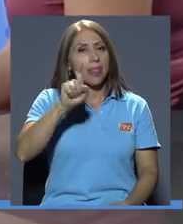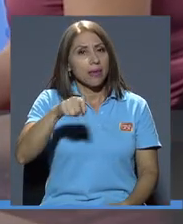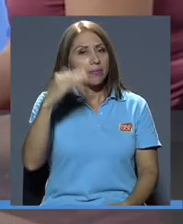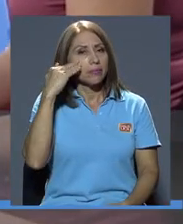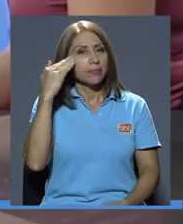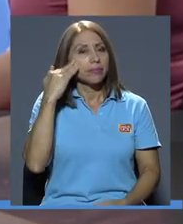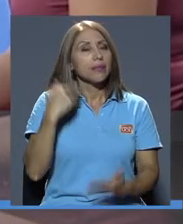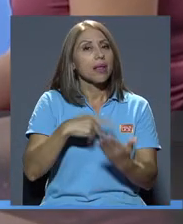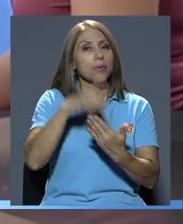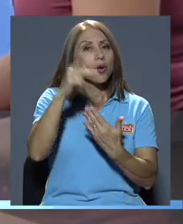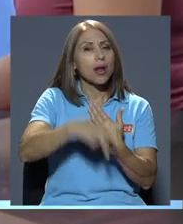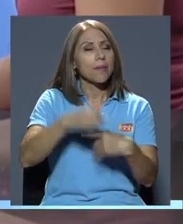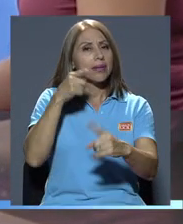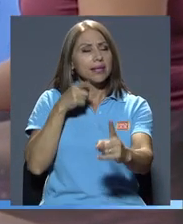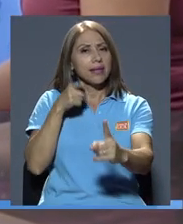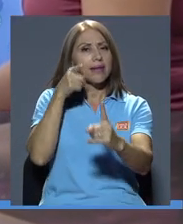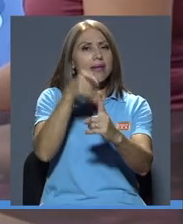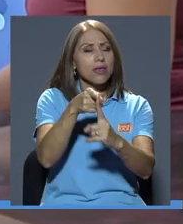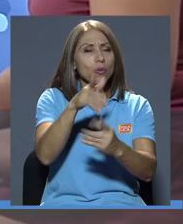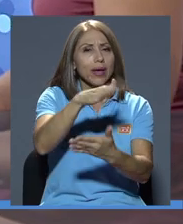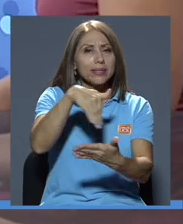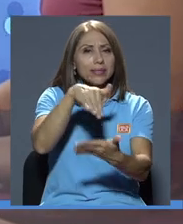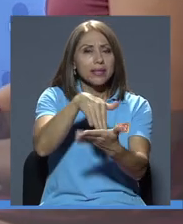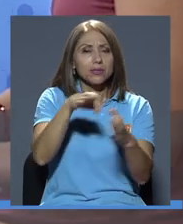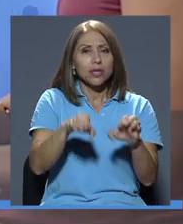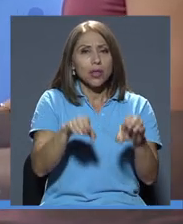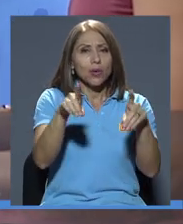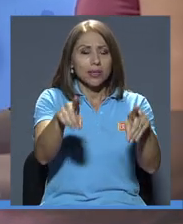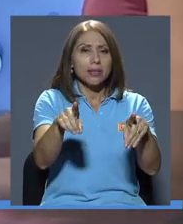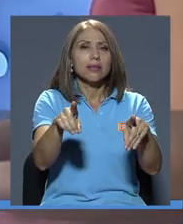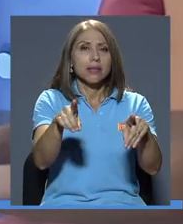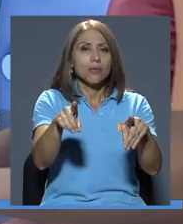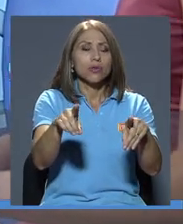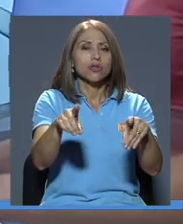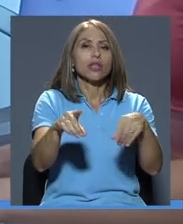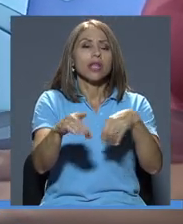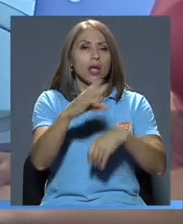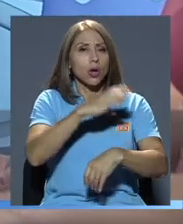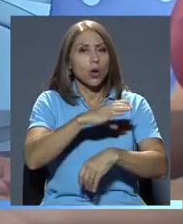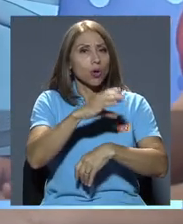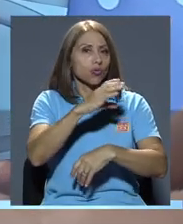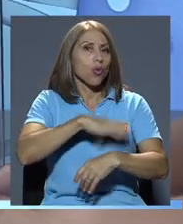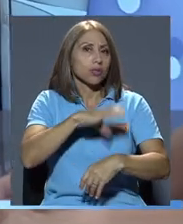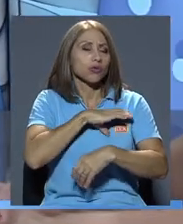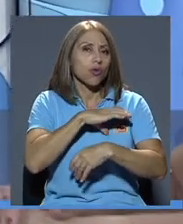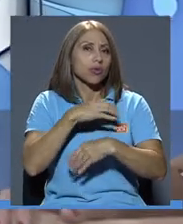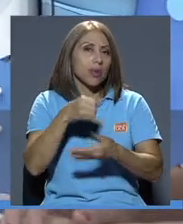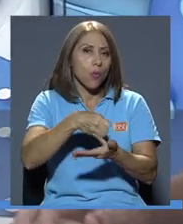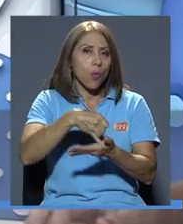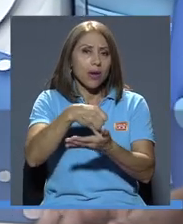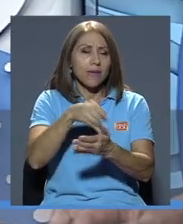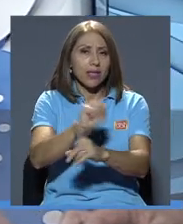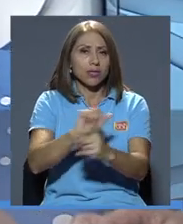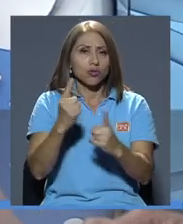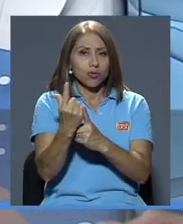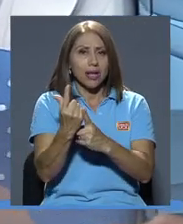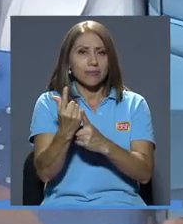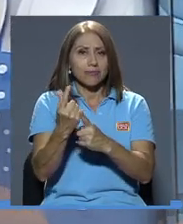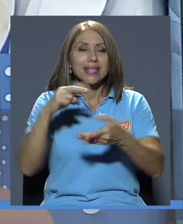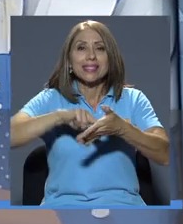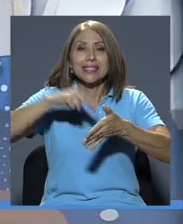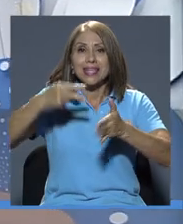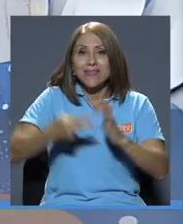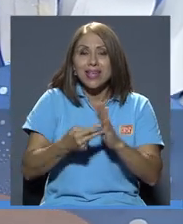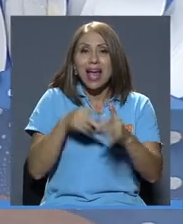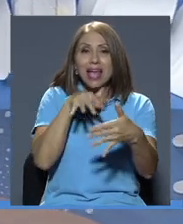que el programa está dirigido a centros educativos de condición de vulnerabilidad social que entonces hace que sea estudiante